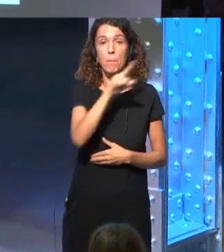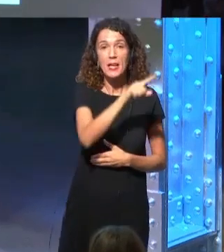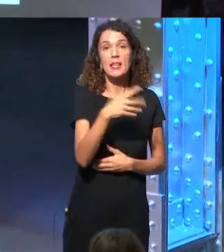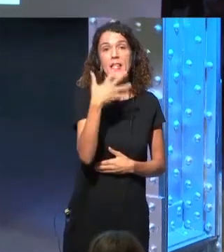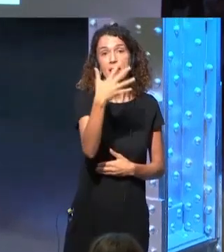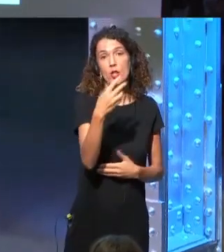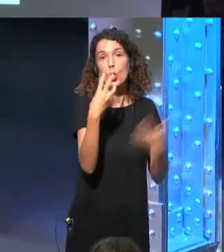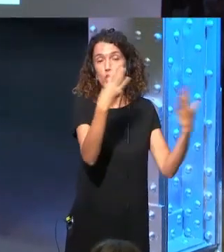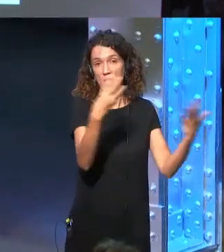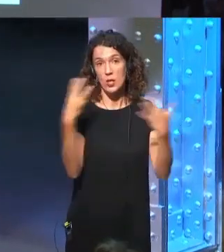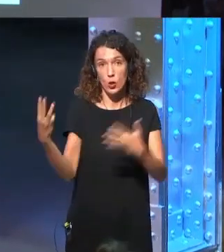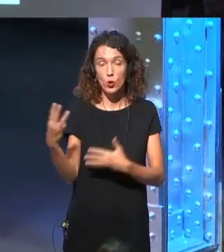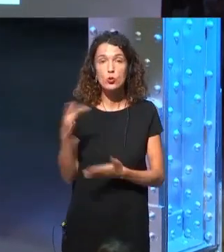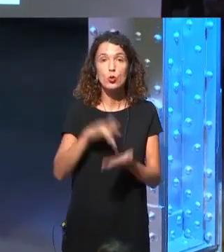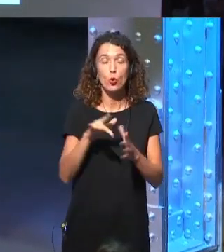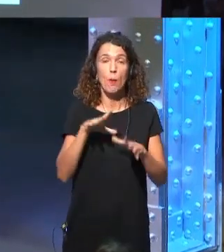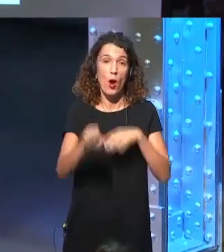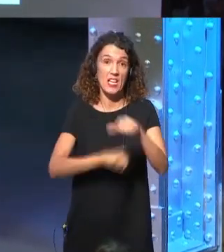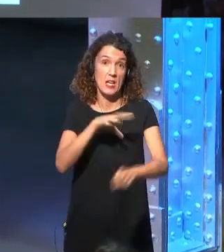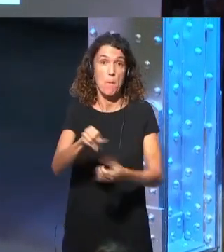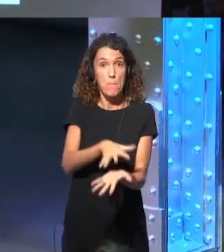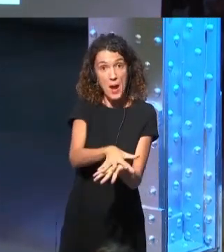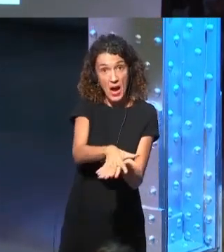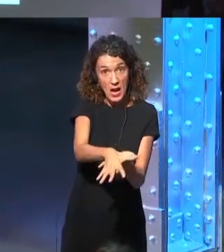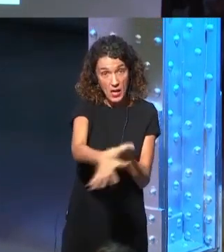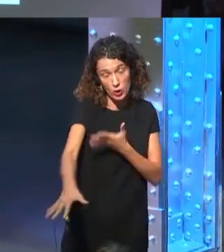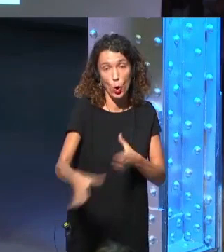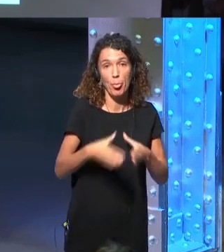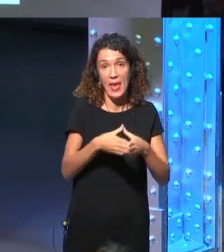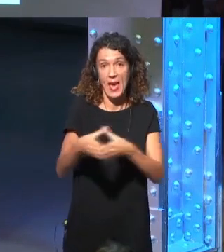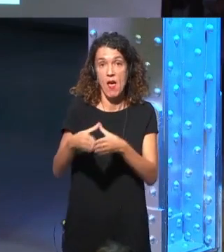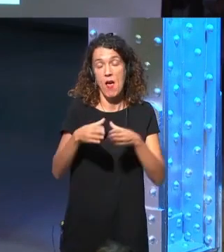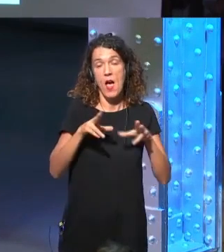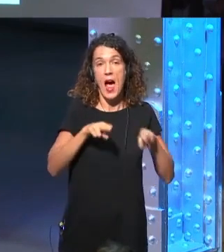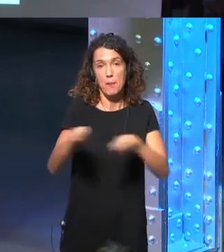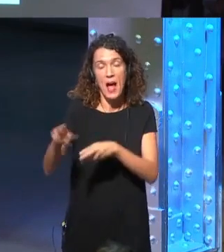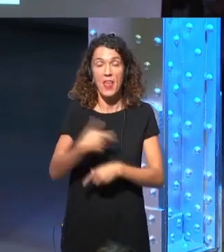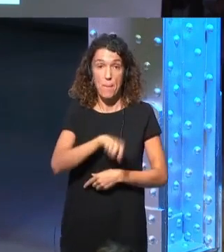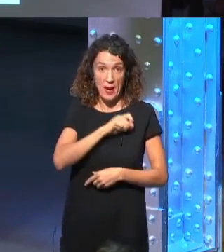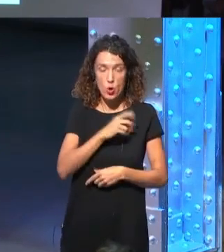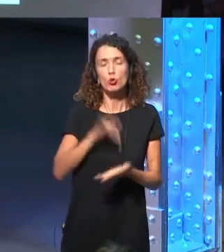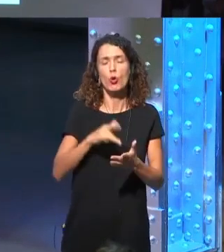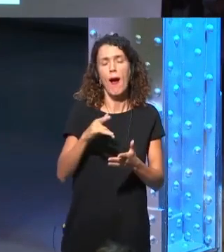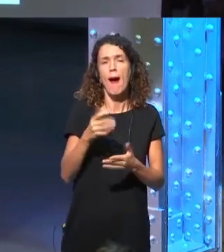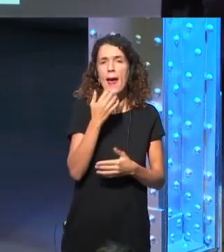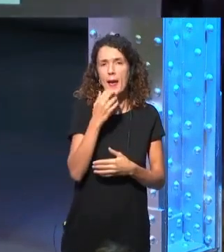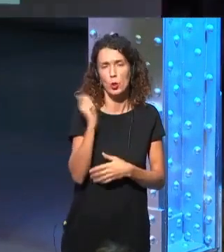a la vista de esa invasión por parte de la Armada Española. Este es un ejemplo muy clásico que se utiliza mucho en el Reino